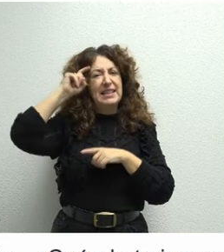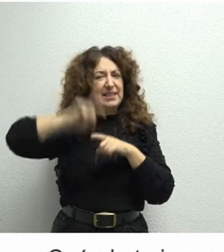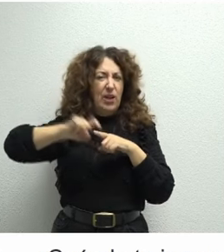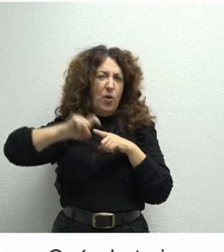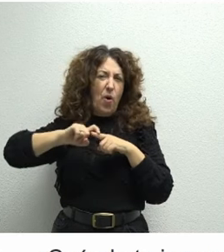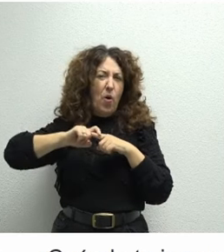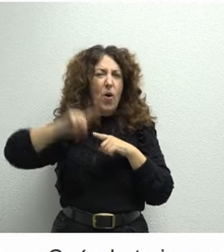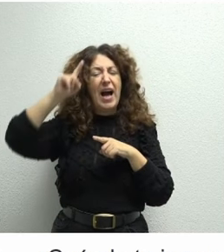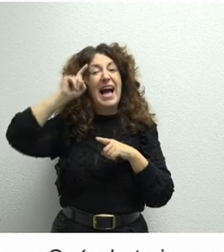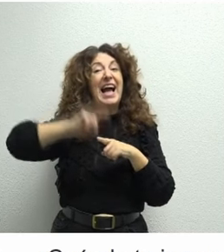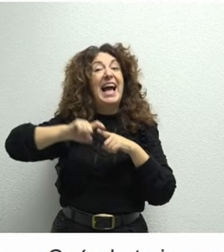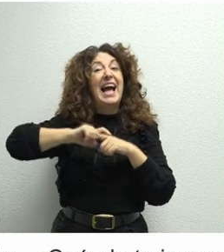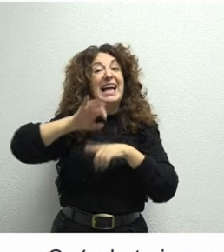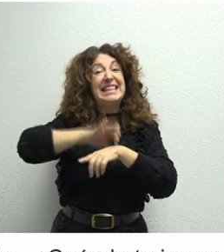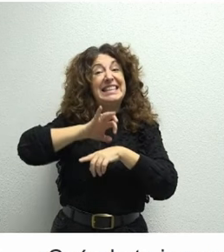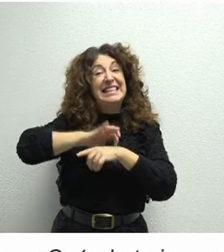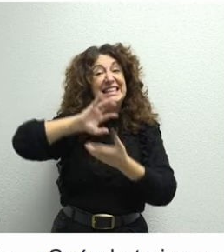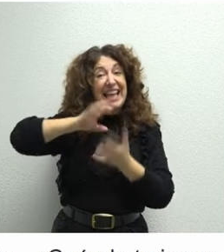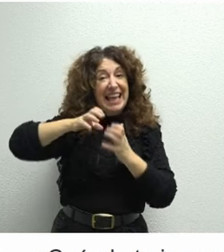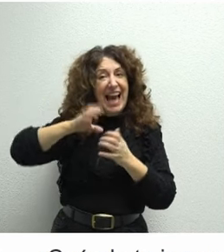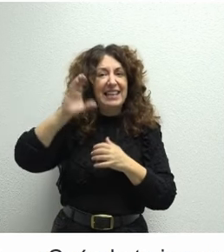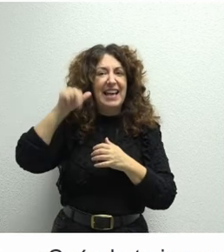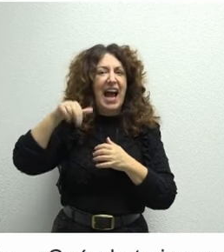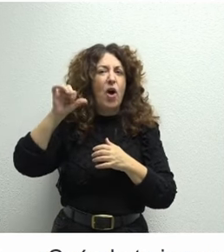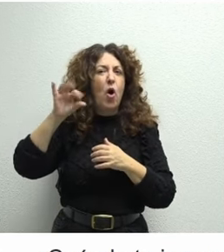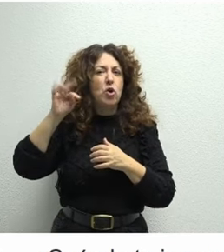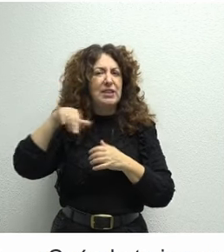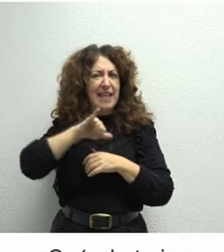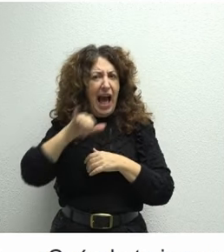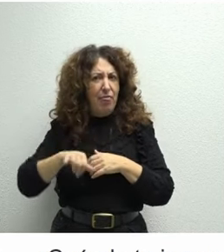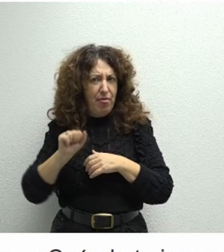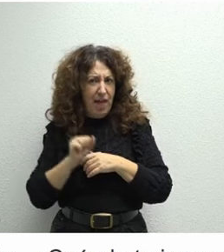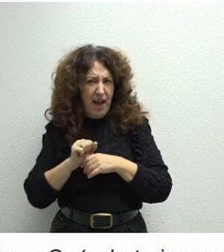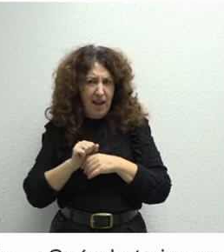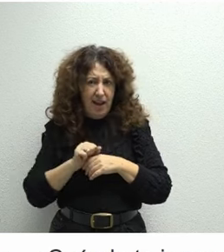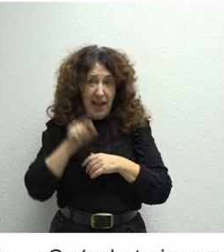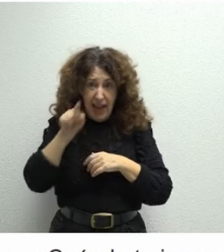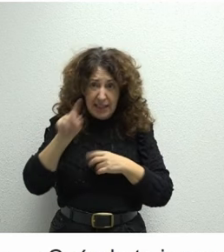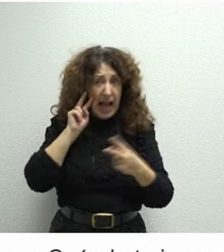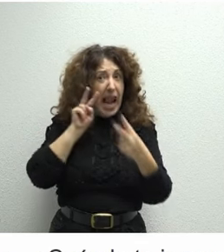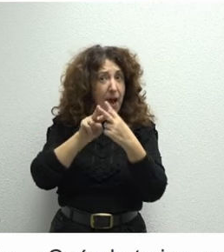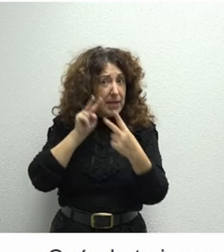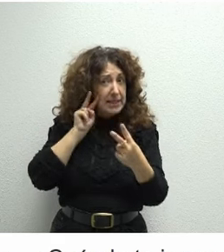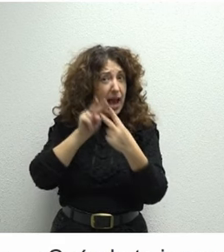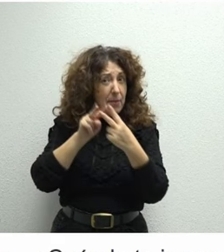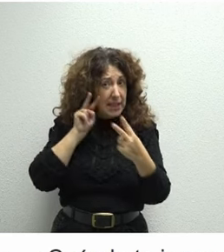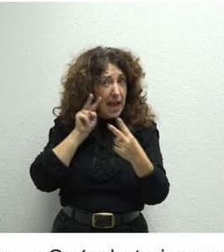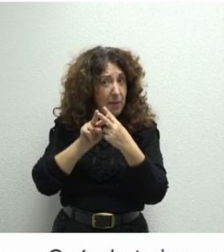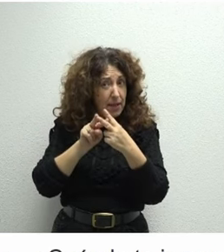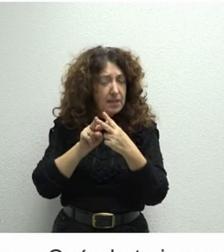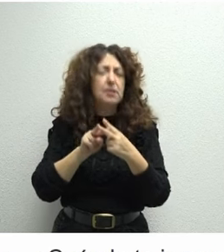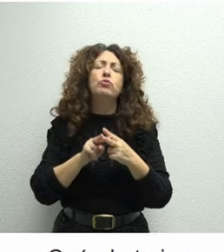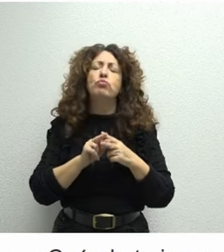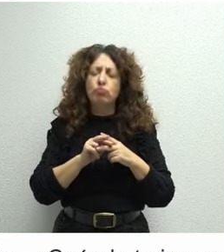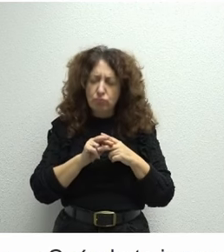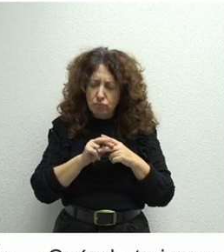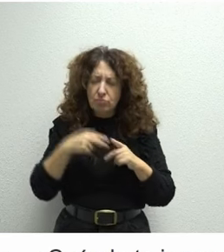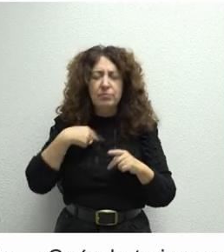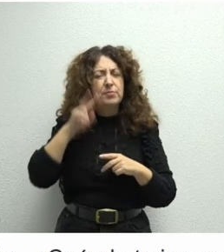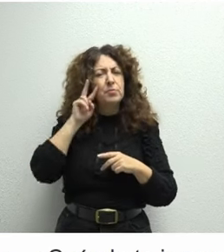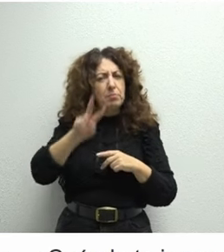y la psiquiatra constanza la psiquiatra constanza la abeja menudo para ti es importante verla Sí es muy